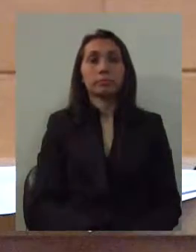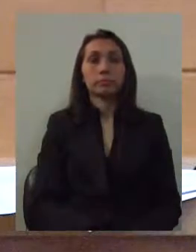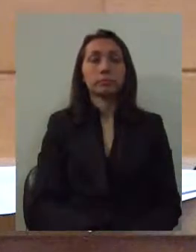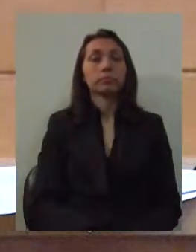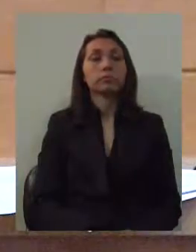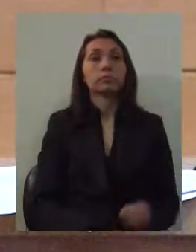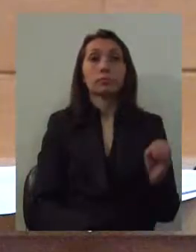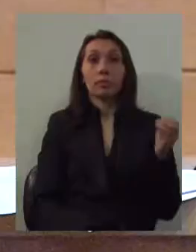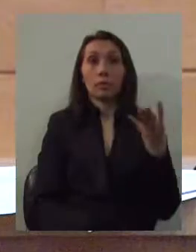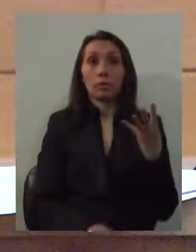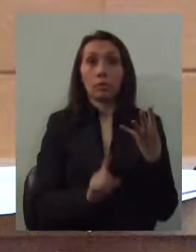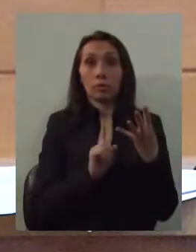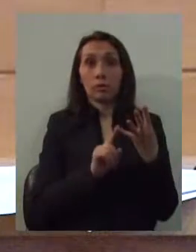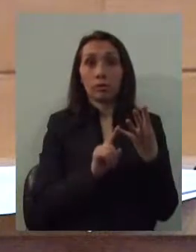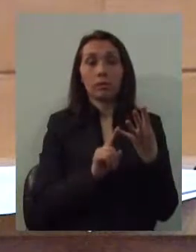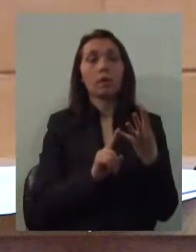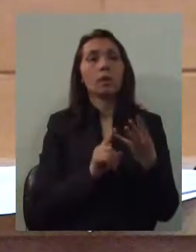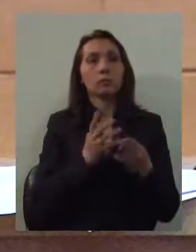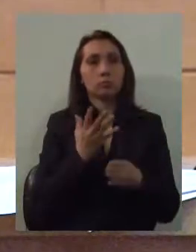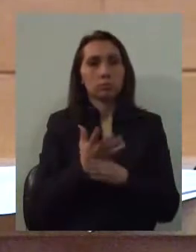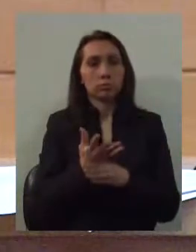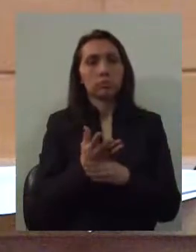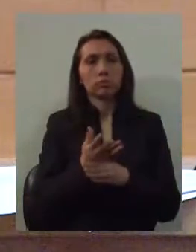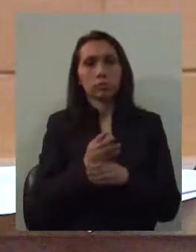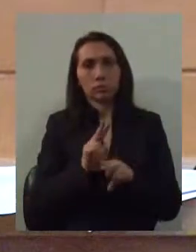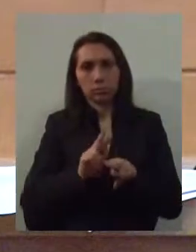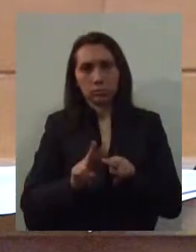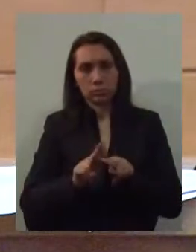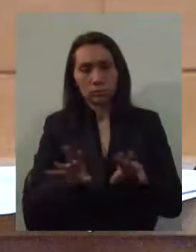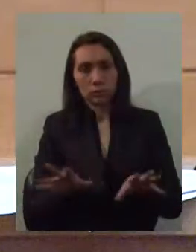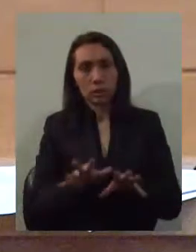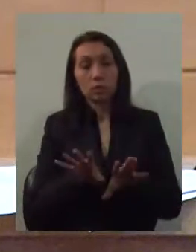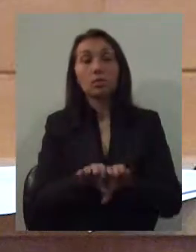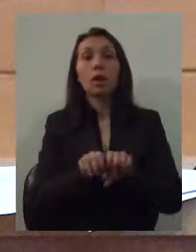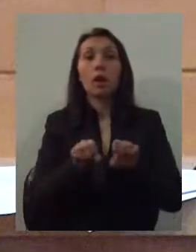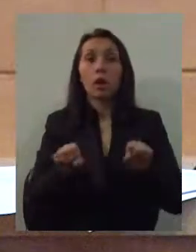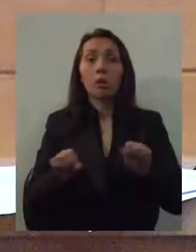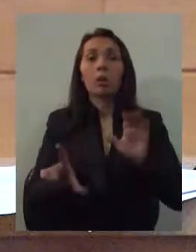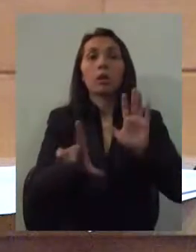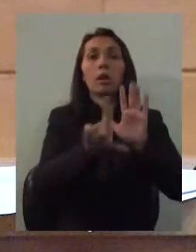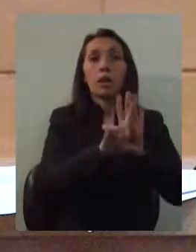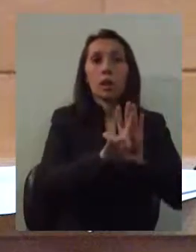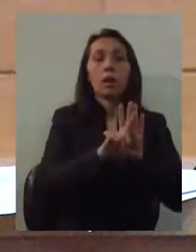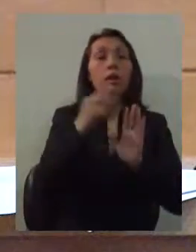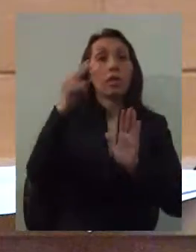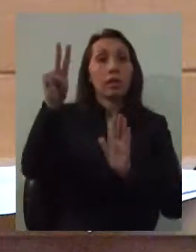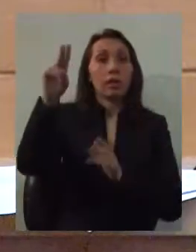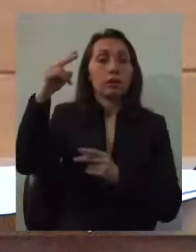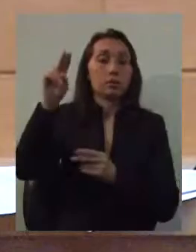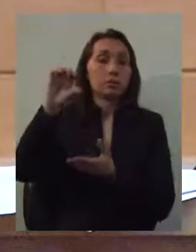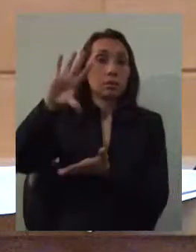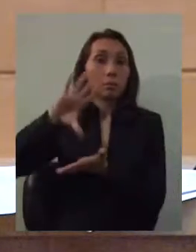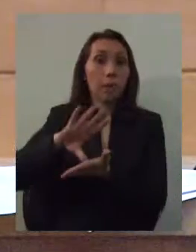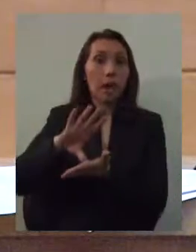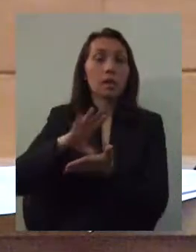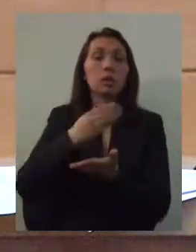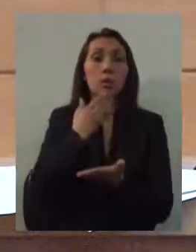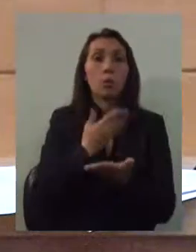Y en cuarto lugar, que estén ejecutoriadas en conformidad a las leyes de aquel país en que